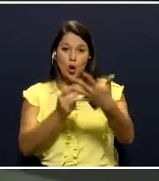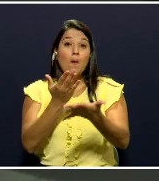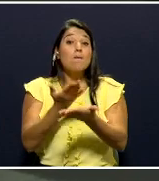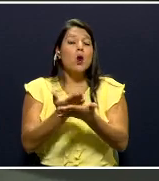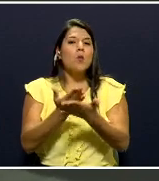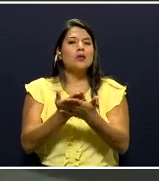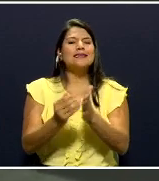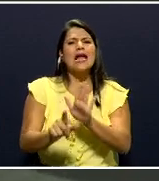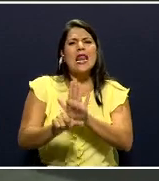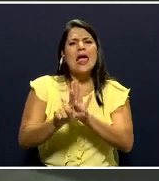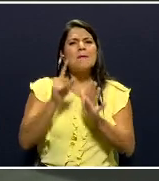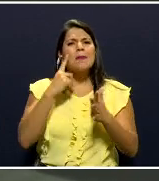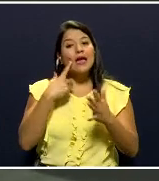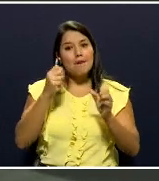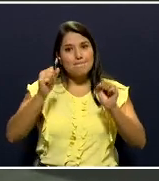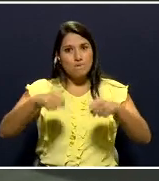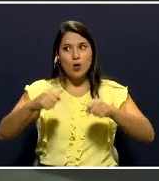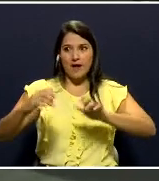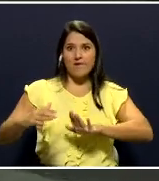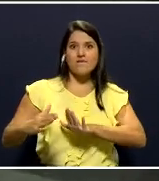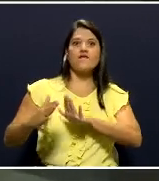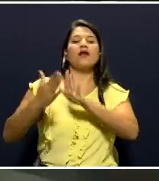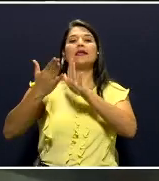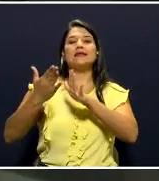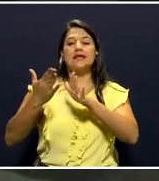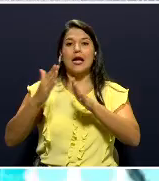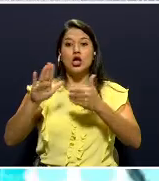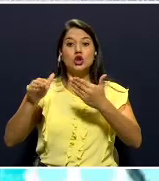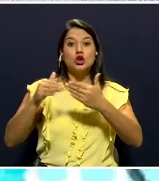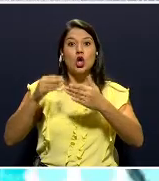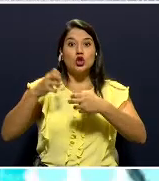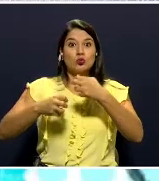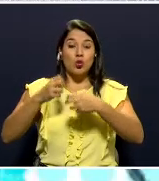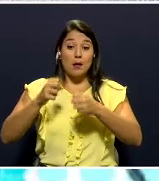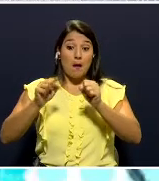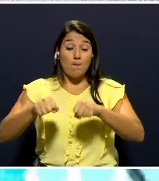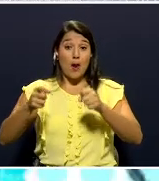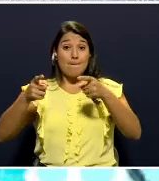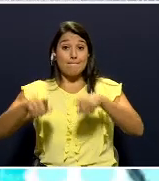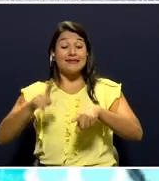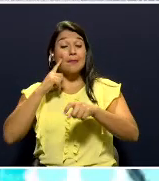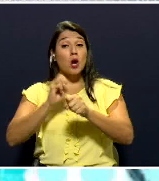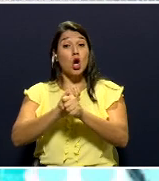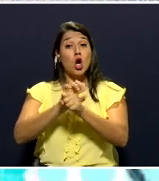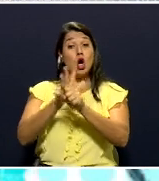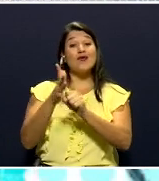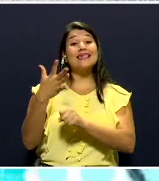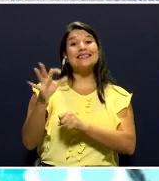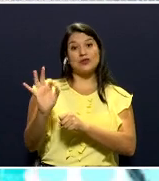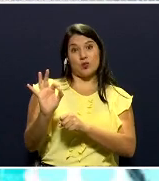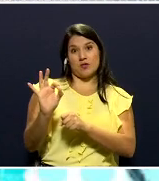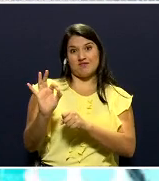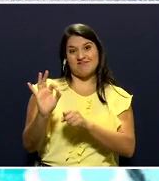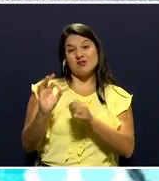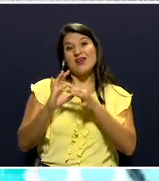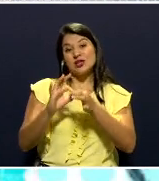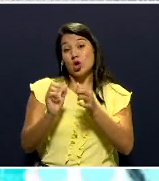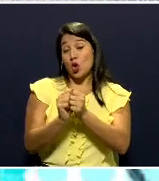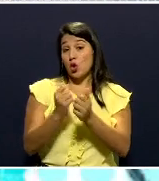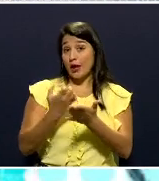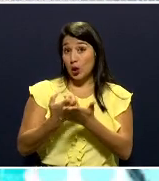fin de hacerle frente a los efectos que puede causar la pandemia del COVID-19 en la economía de nuestro país. Estos